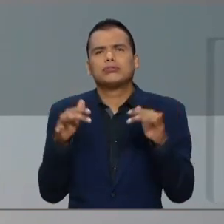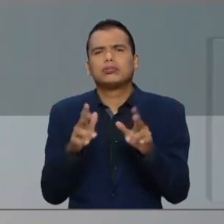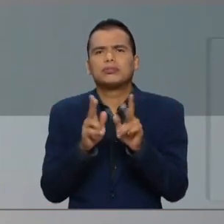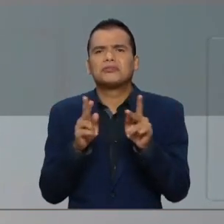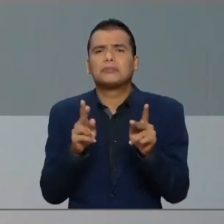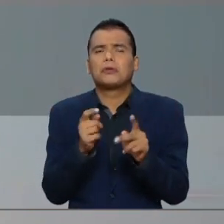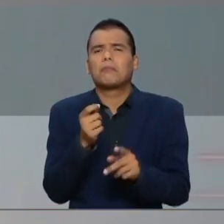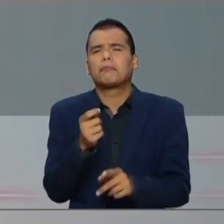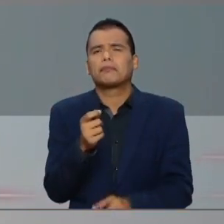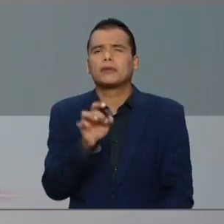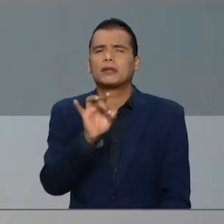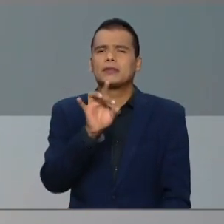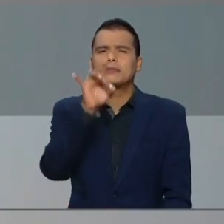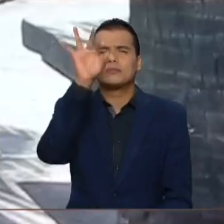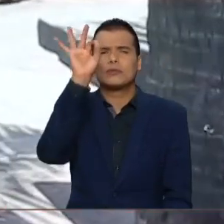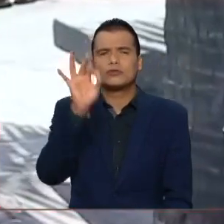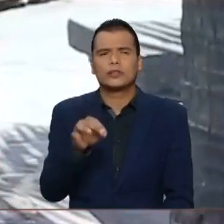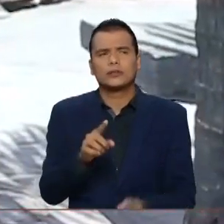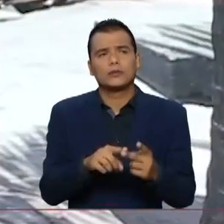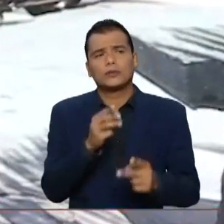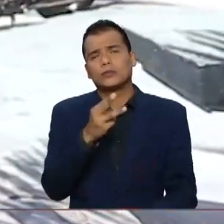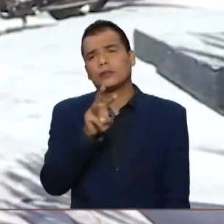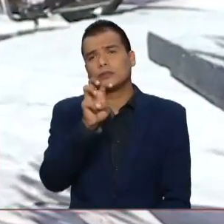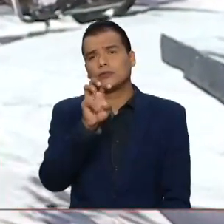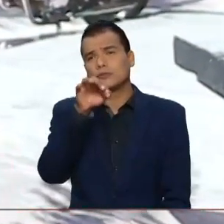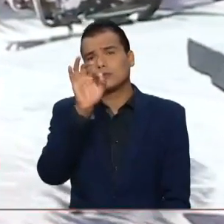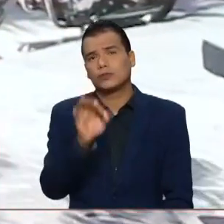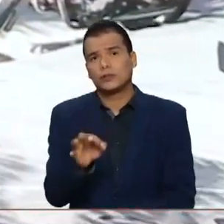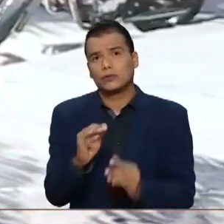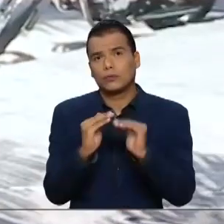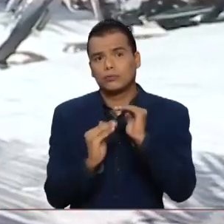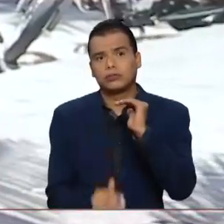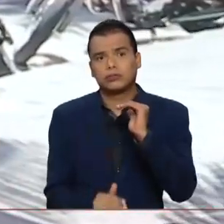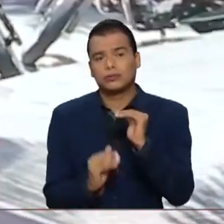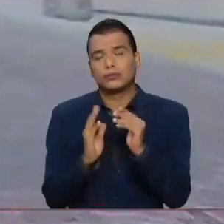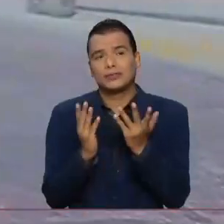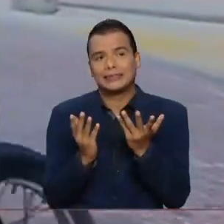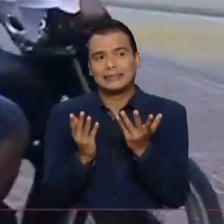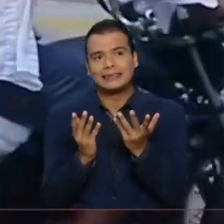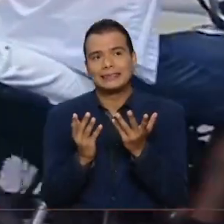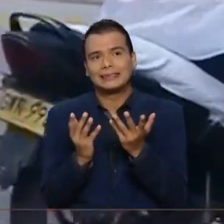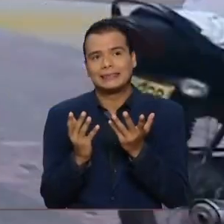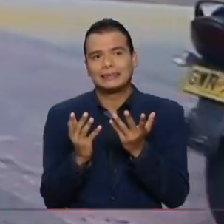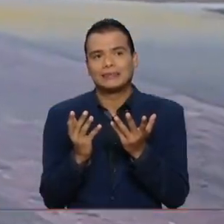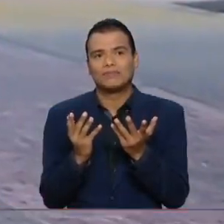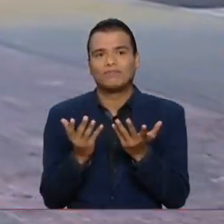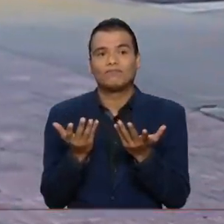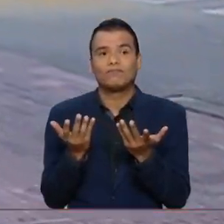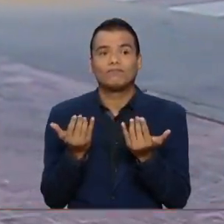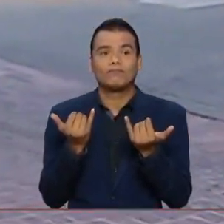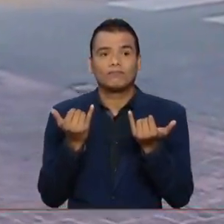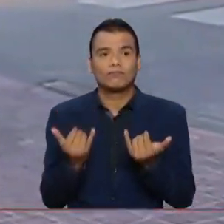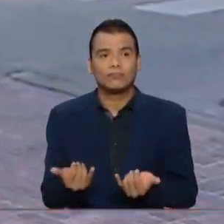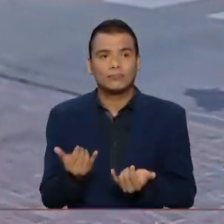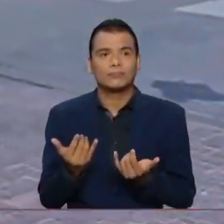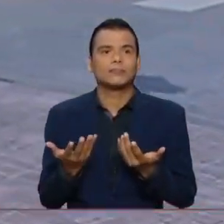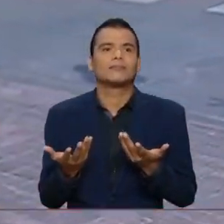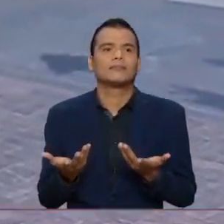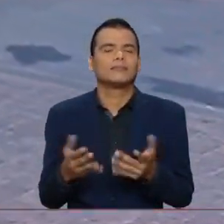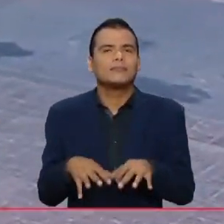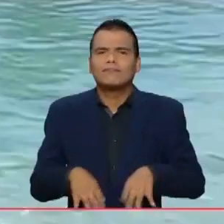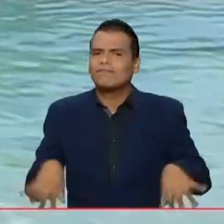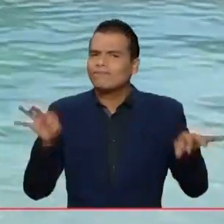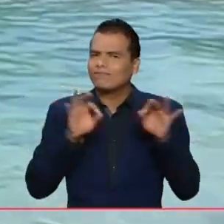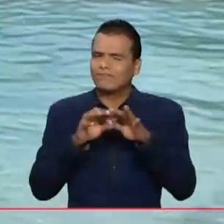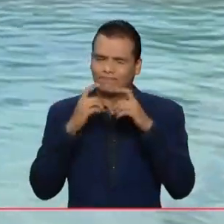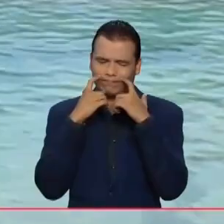un 15 al 18%. Vemos un decrecimiento, así que vemos pues que la isla hoy más que nunca está haciendo un llamado de